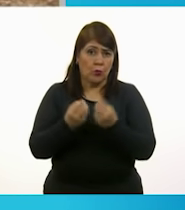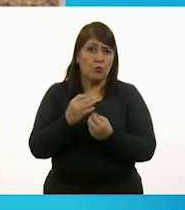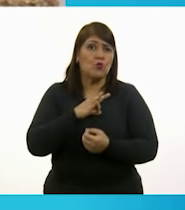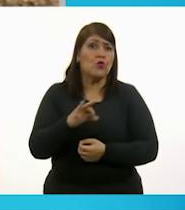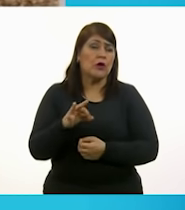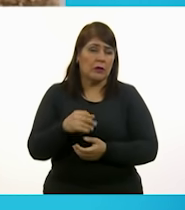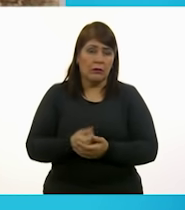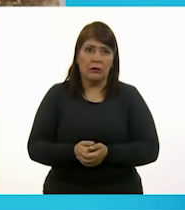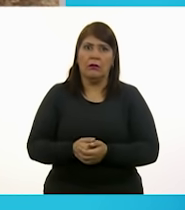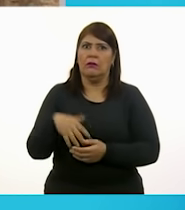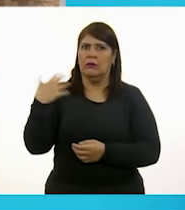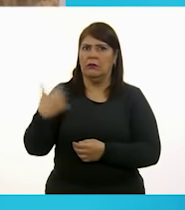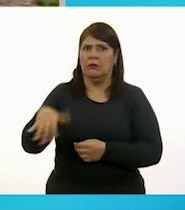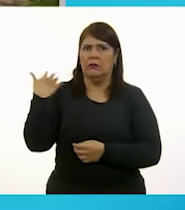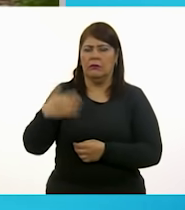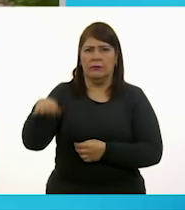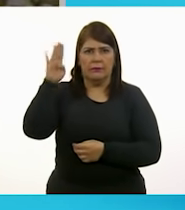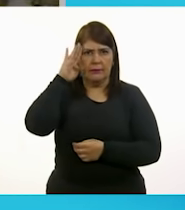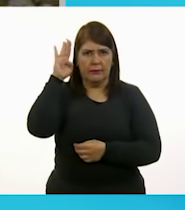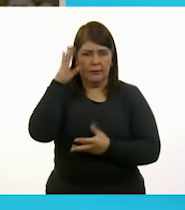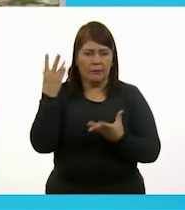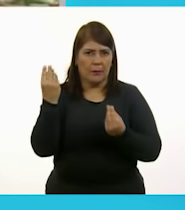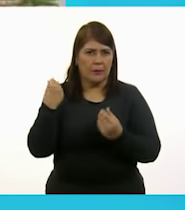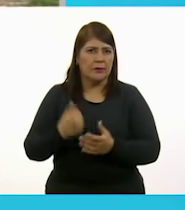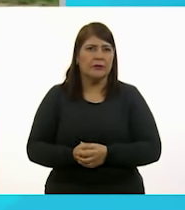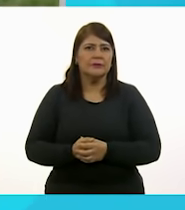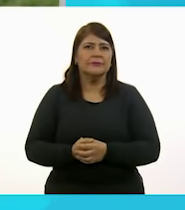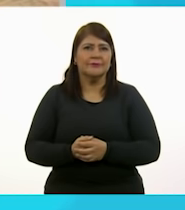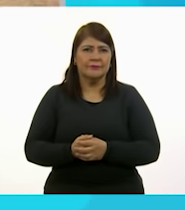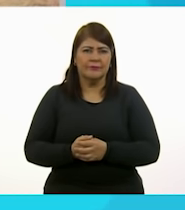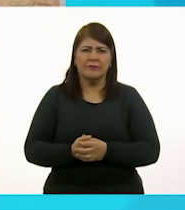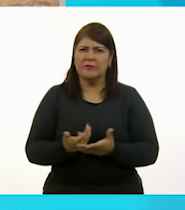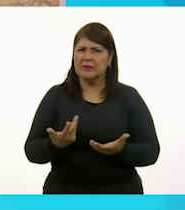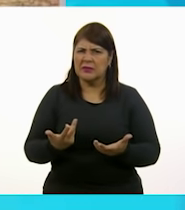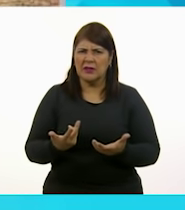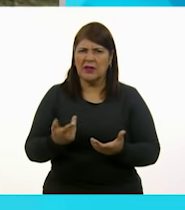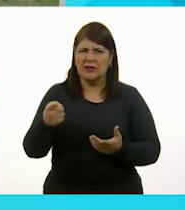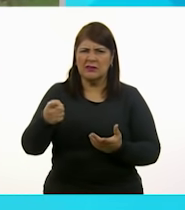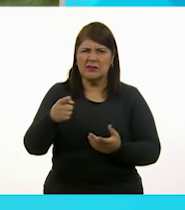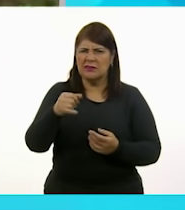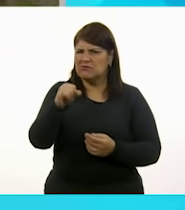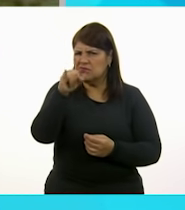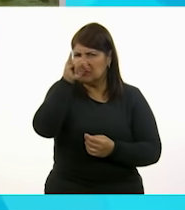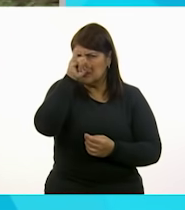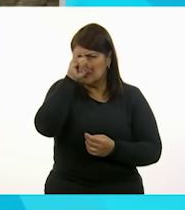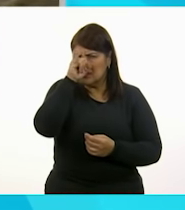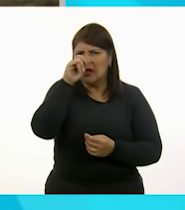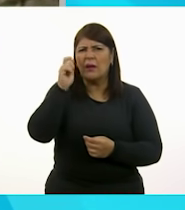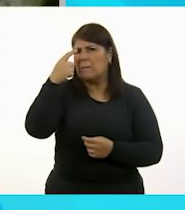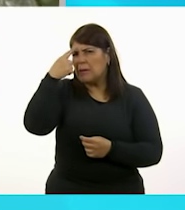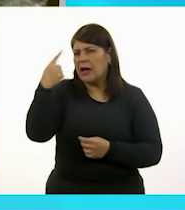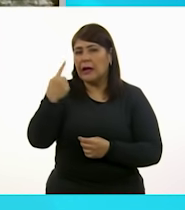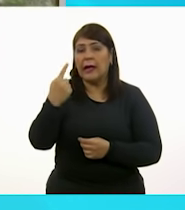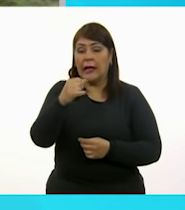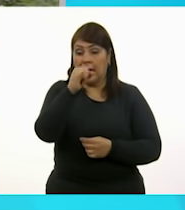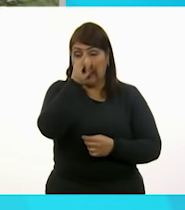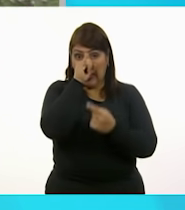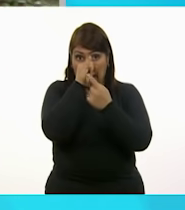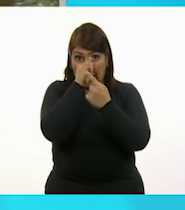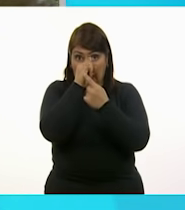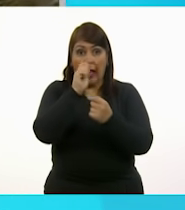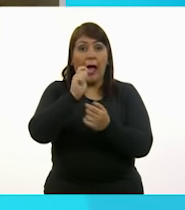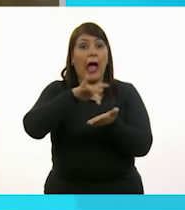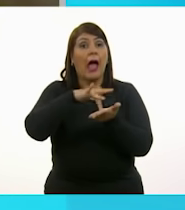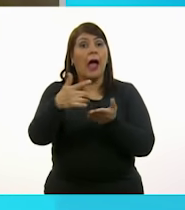Ay, es muy mucho ¿Por qué tienen el cuerno? El cuerno es un mecanismo de defensa